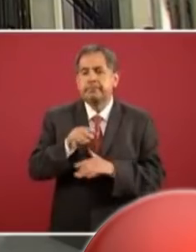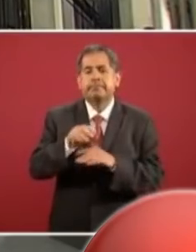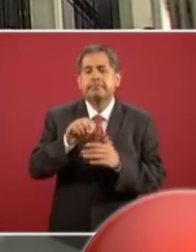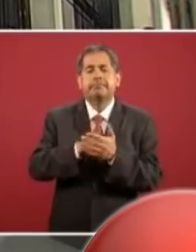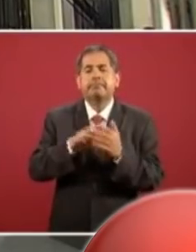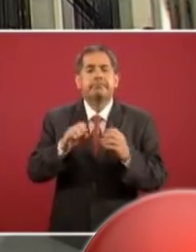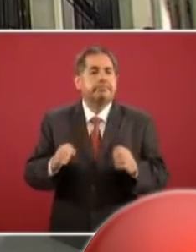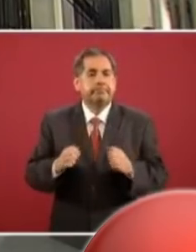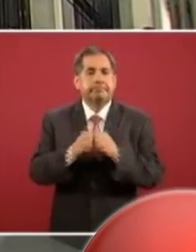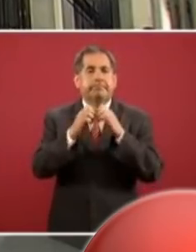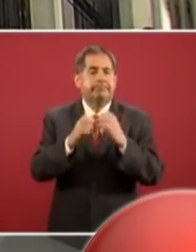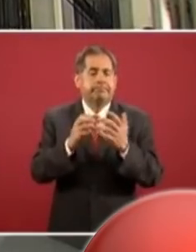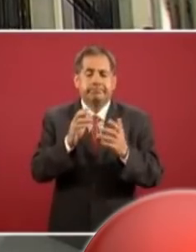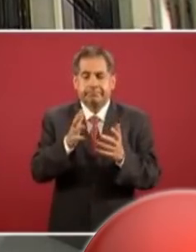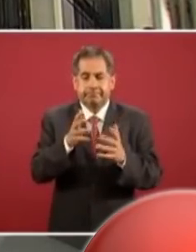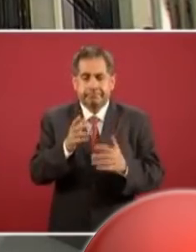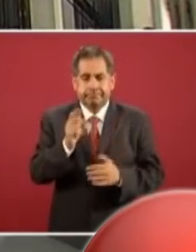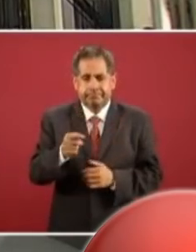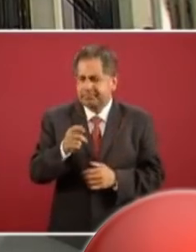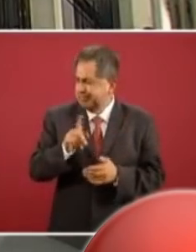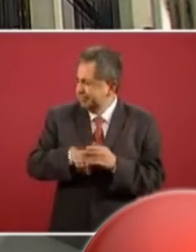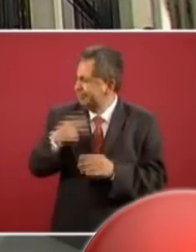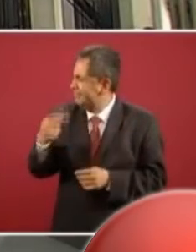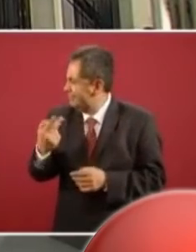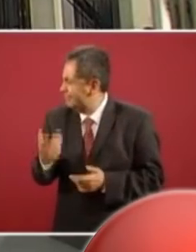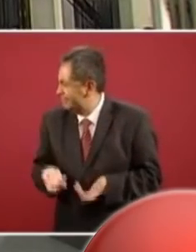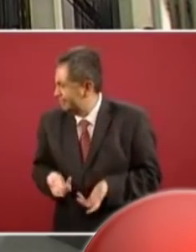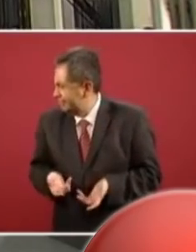emergencias. ¿Cómo se llama?